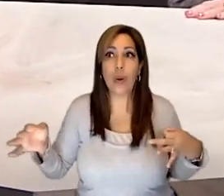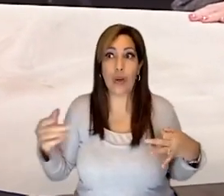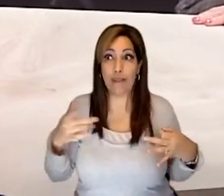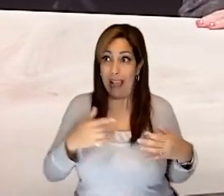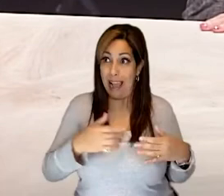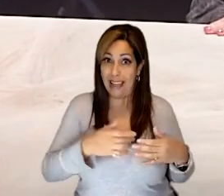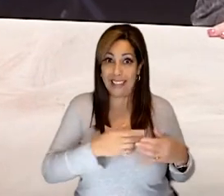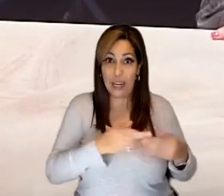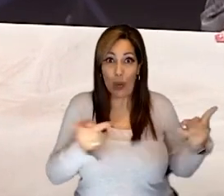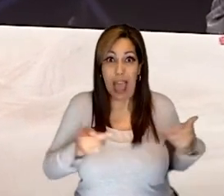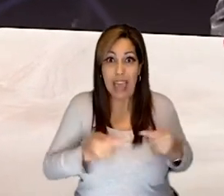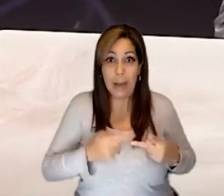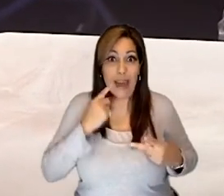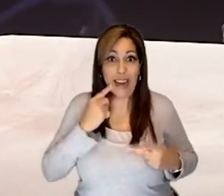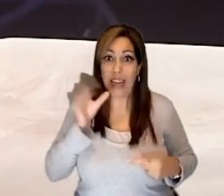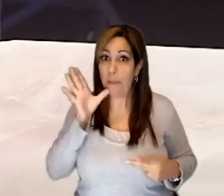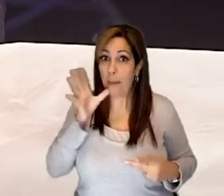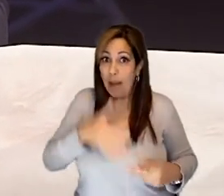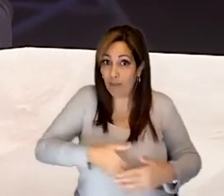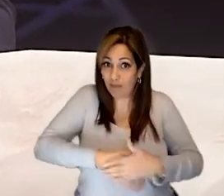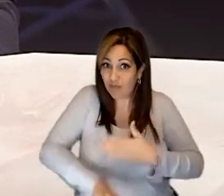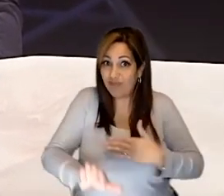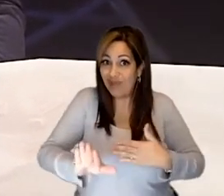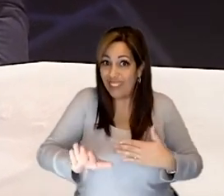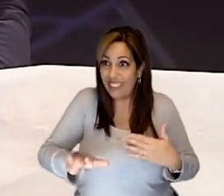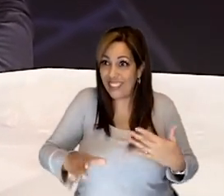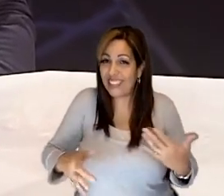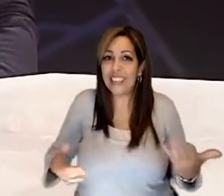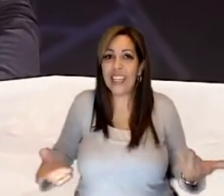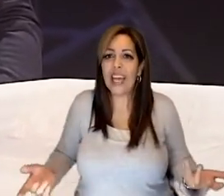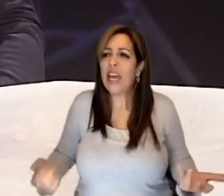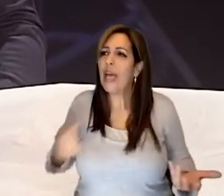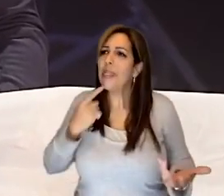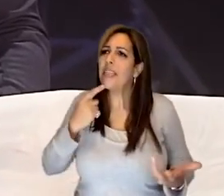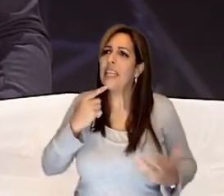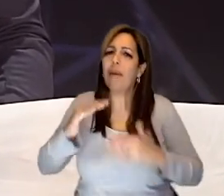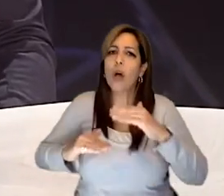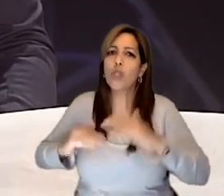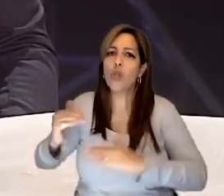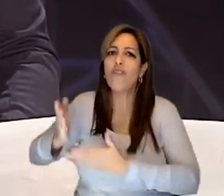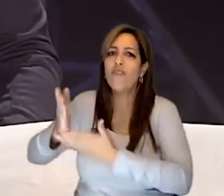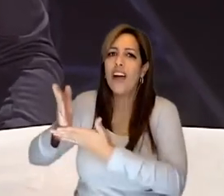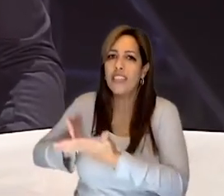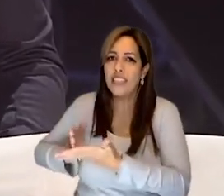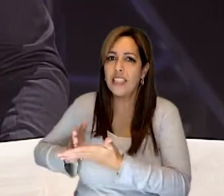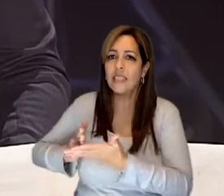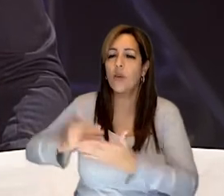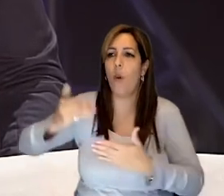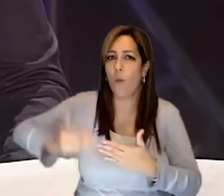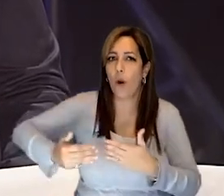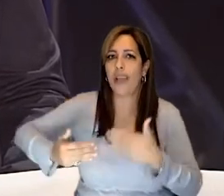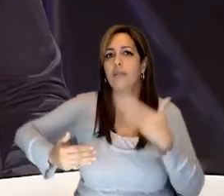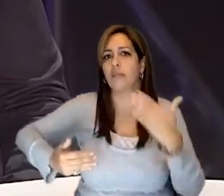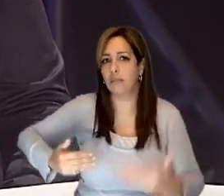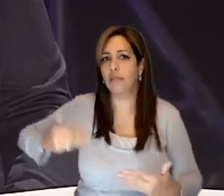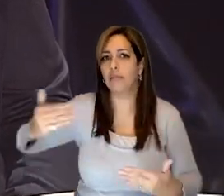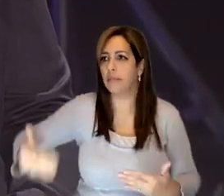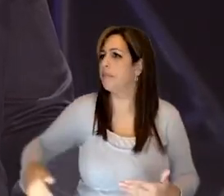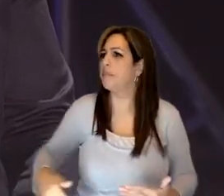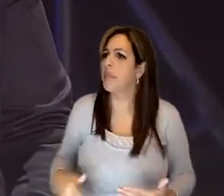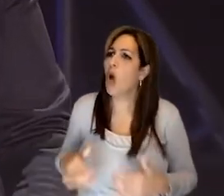van a nacer bebés en Vieques. Entonces, ¿cómo van a hacerlo? Porque se ha estado hablando por fases. ¿Cómo va ese proceso de logística y